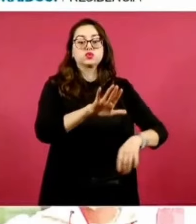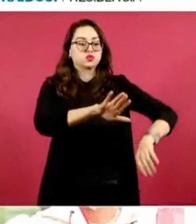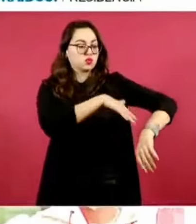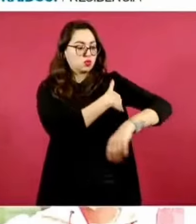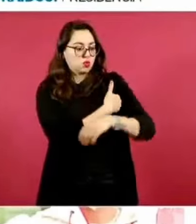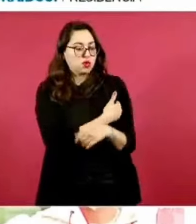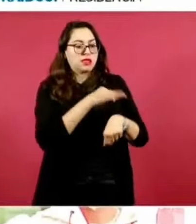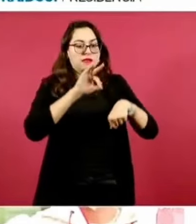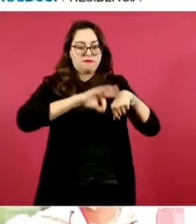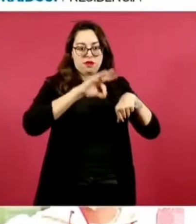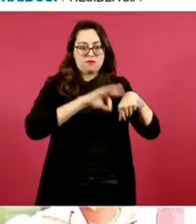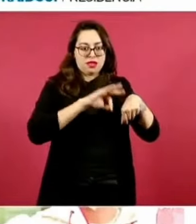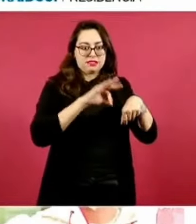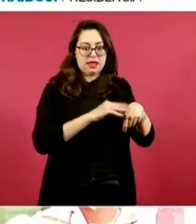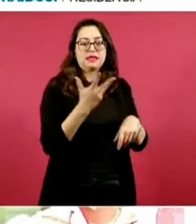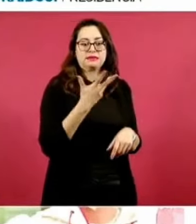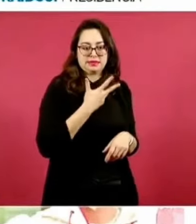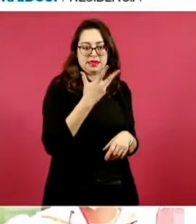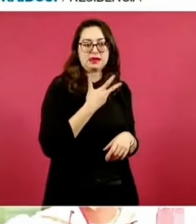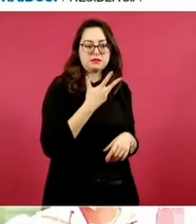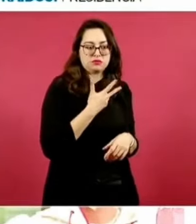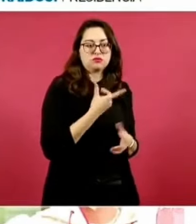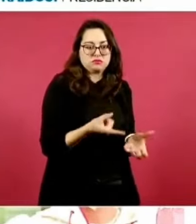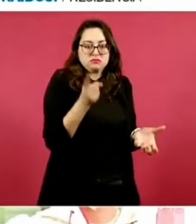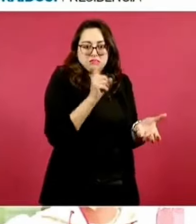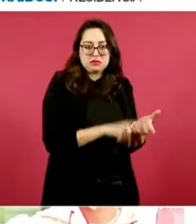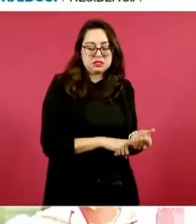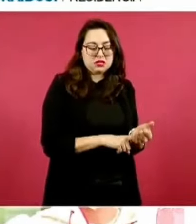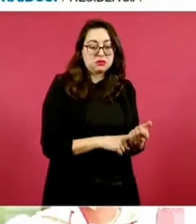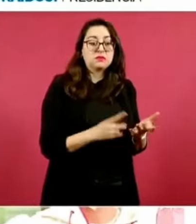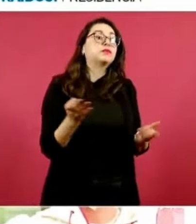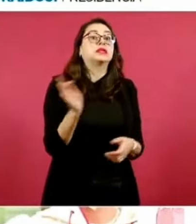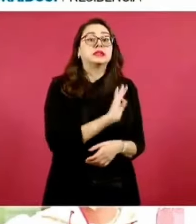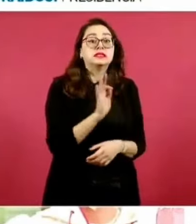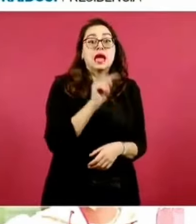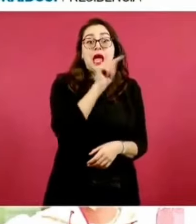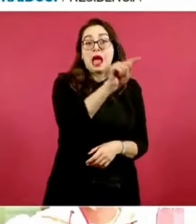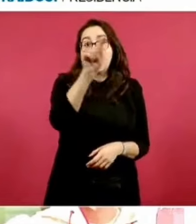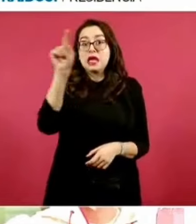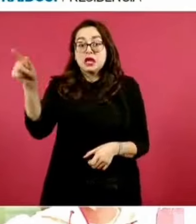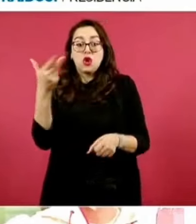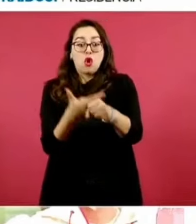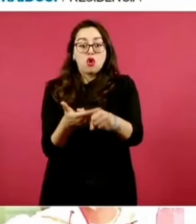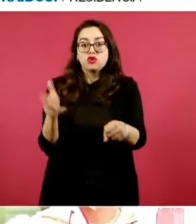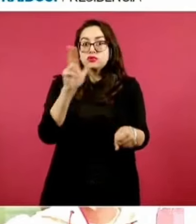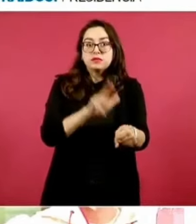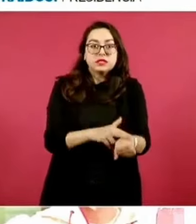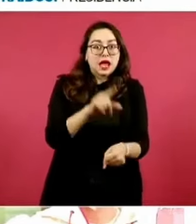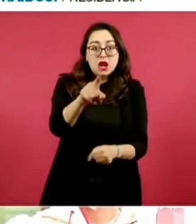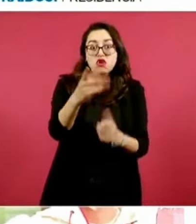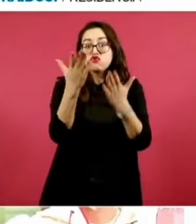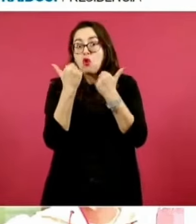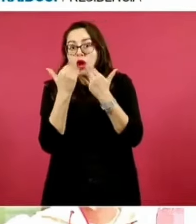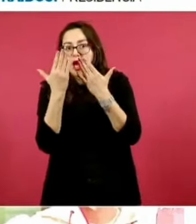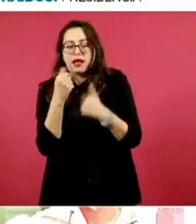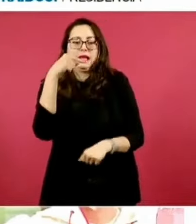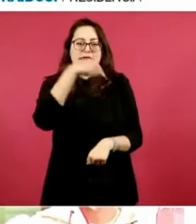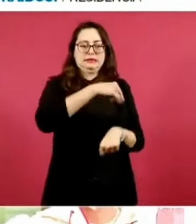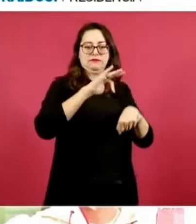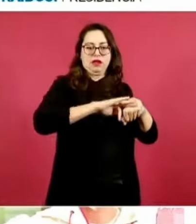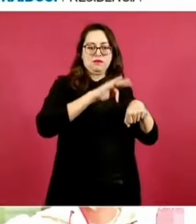tipos de de medicamentos que la megafarma cuando hace falta en algún lugar y que no se pudo resolver en ese lugar la manda Qué